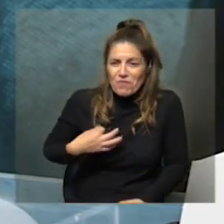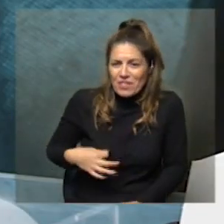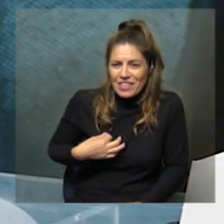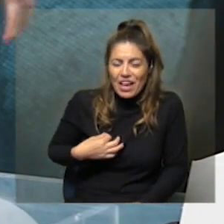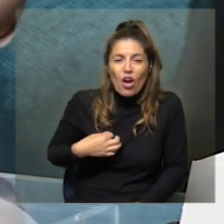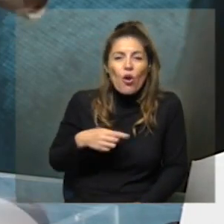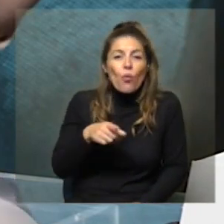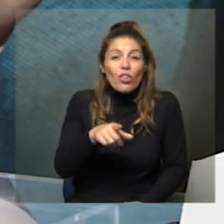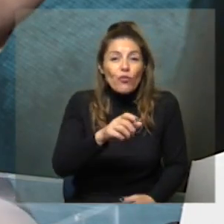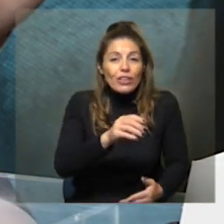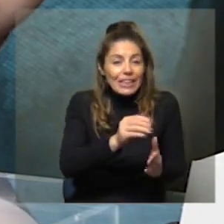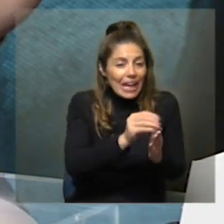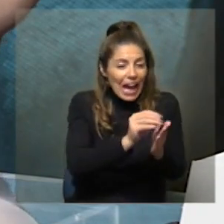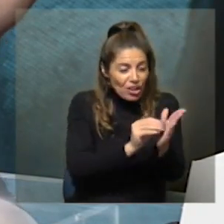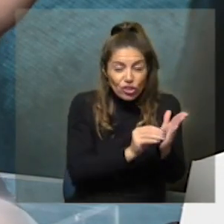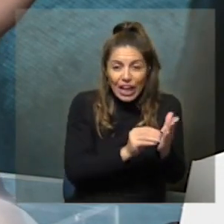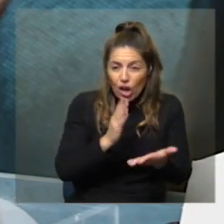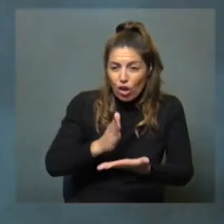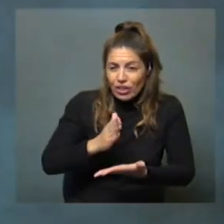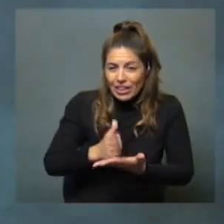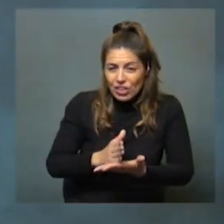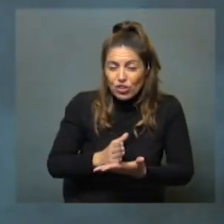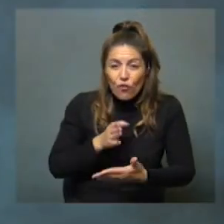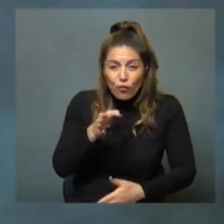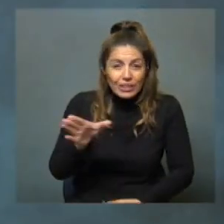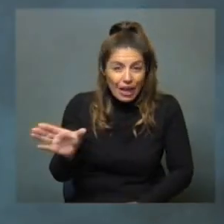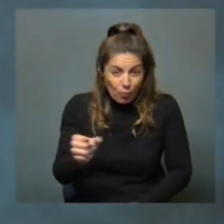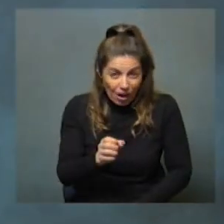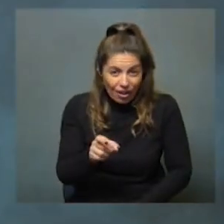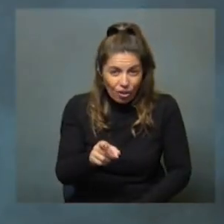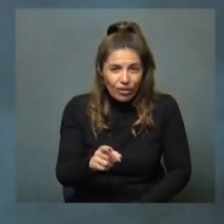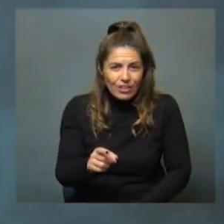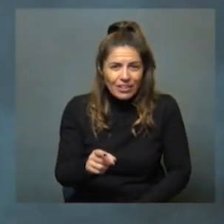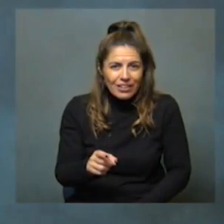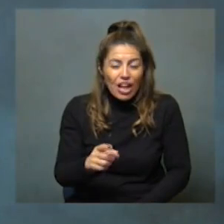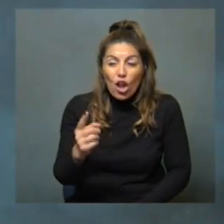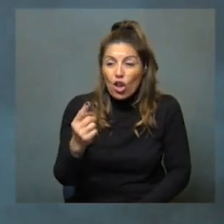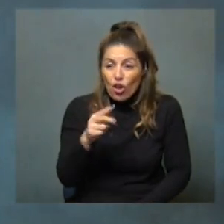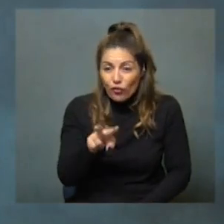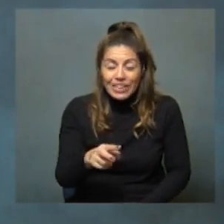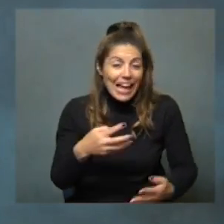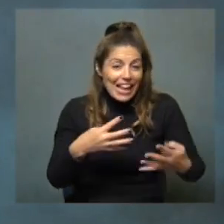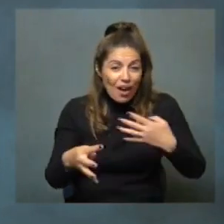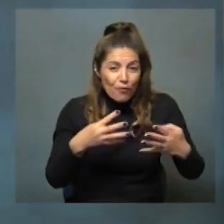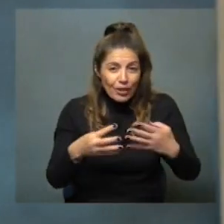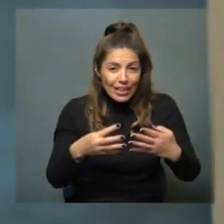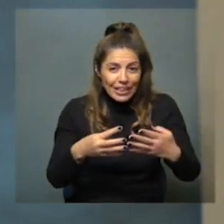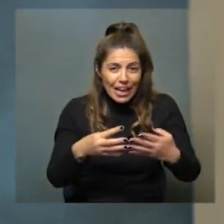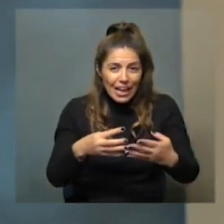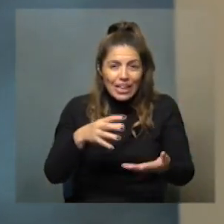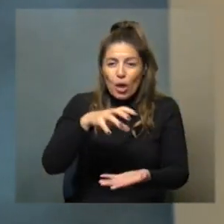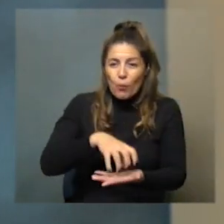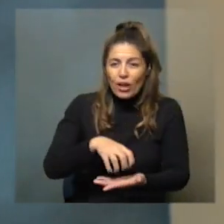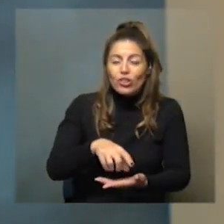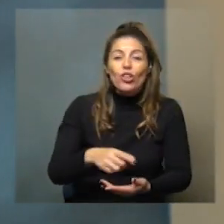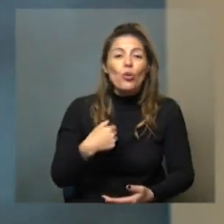anotar los derechos, lo fuiste a buscar. Y apareció en la feria de Tristán Narvaja en el puesto de un amigo